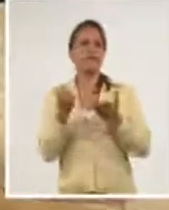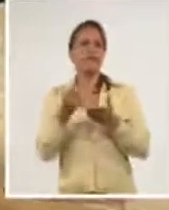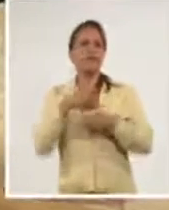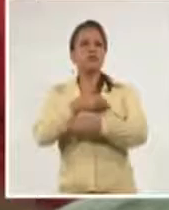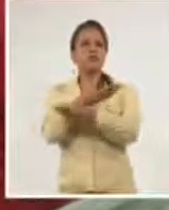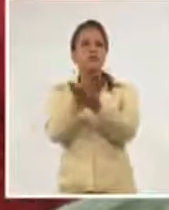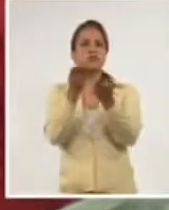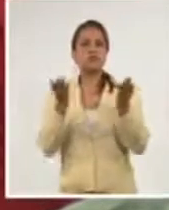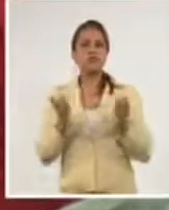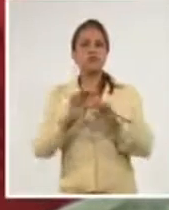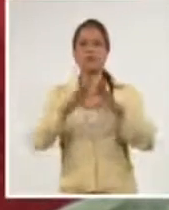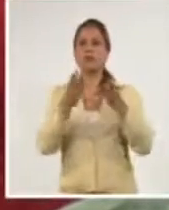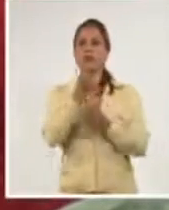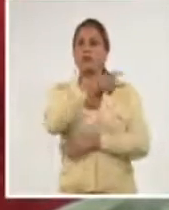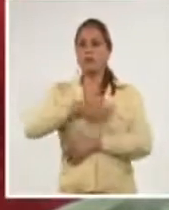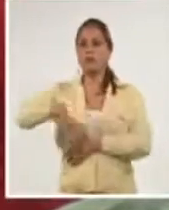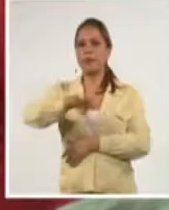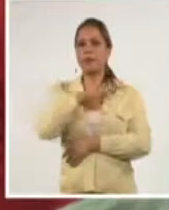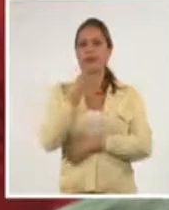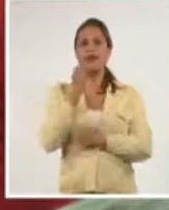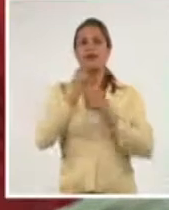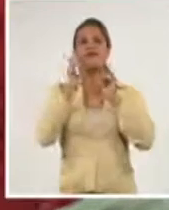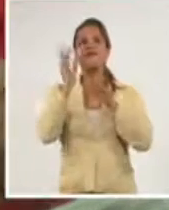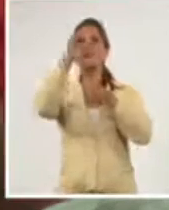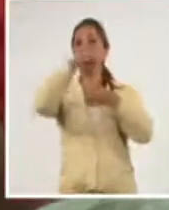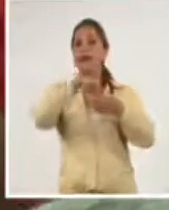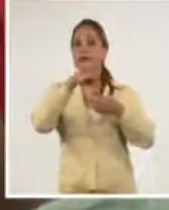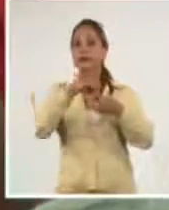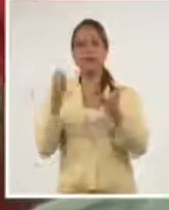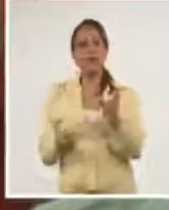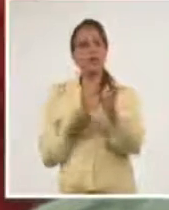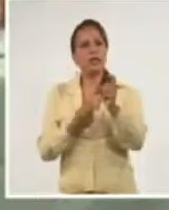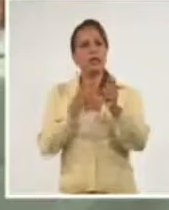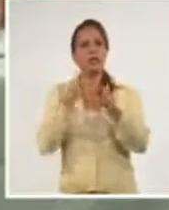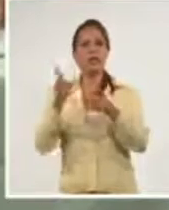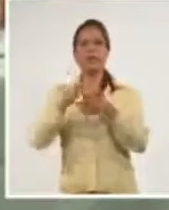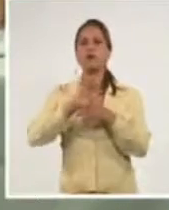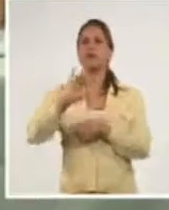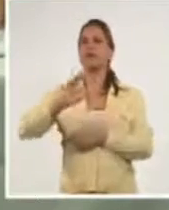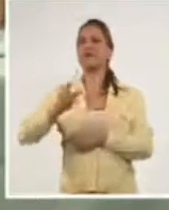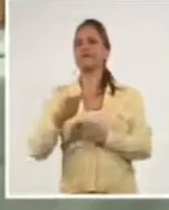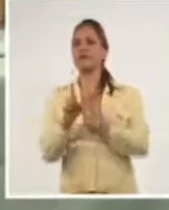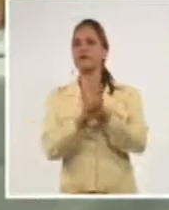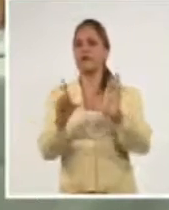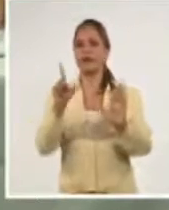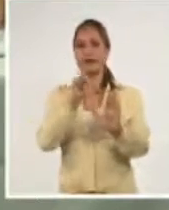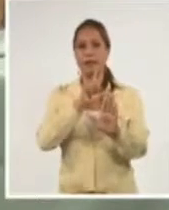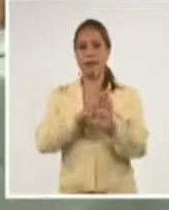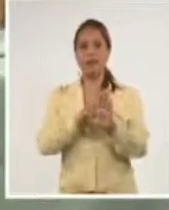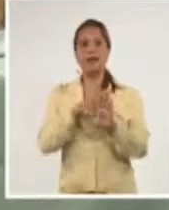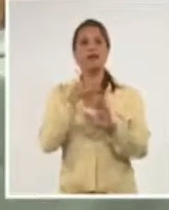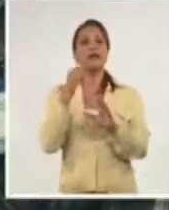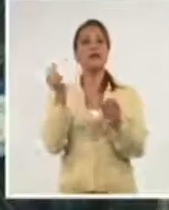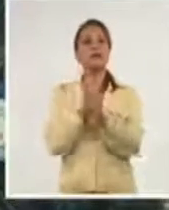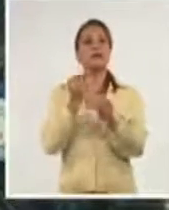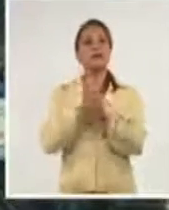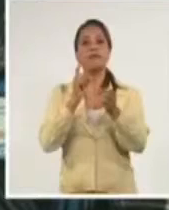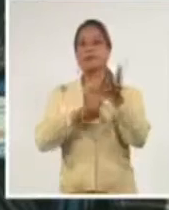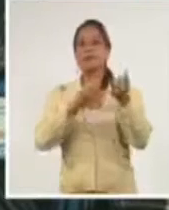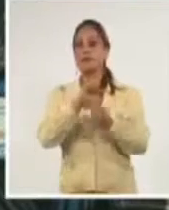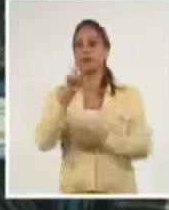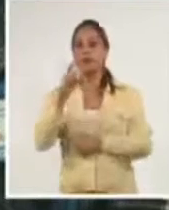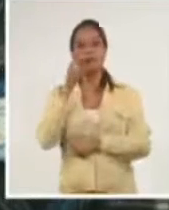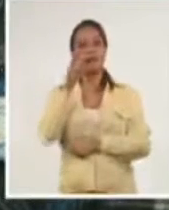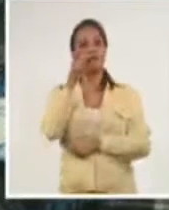autoabastecimiento local, la vida interna de la organización y lucha contra la subversión, además del papel del partido en el control y seguimiento a